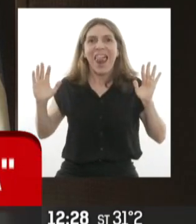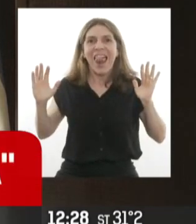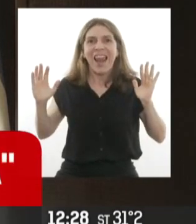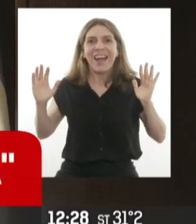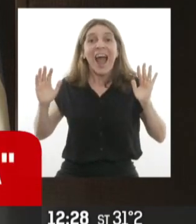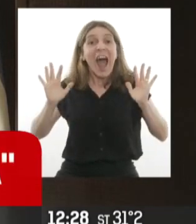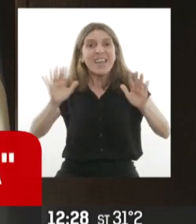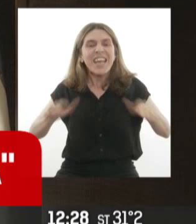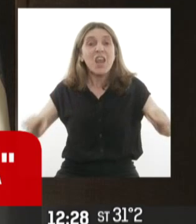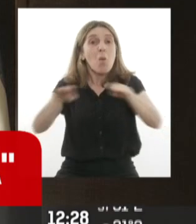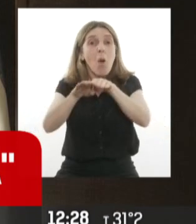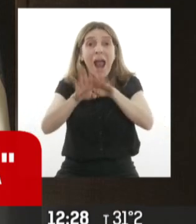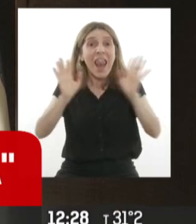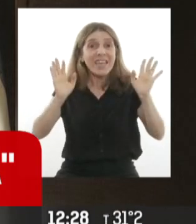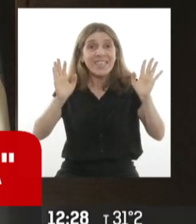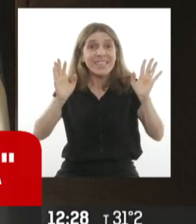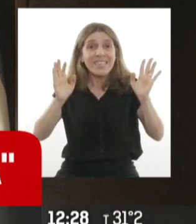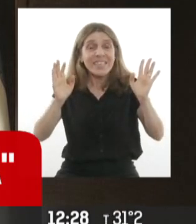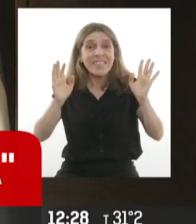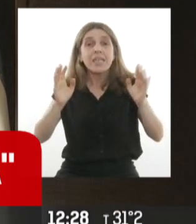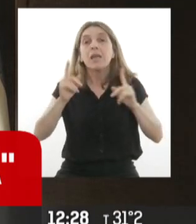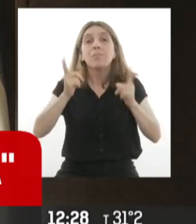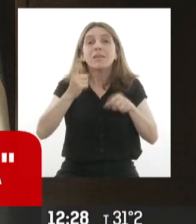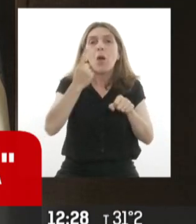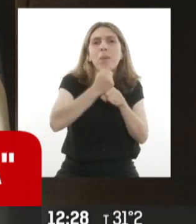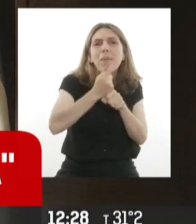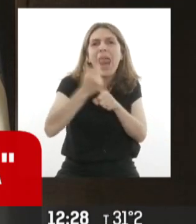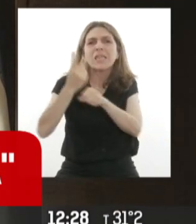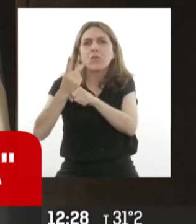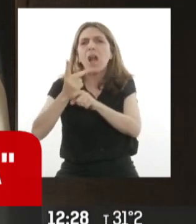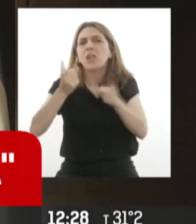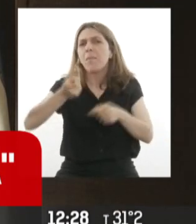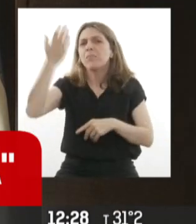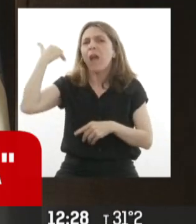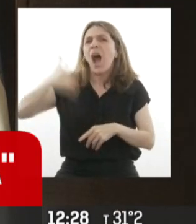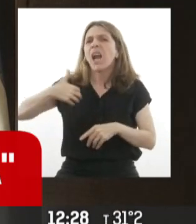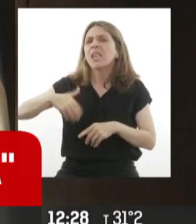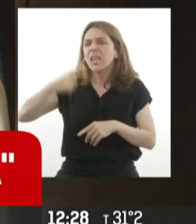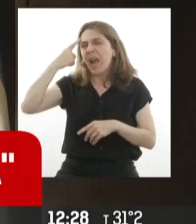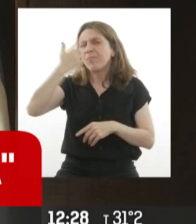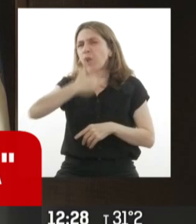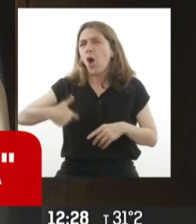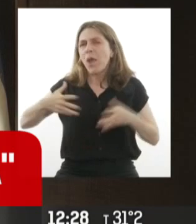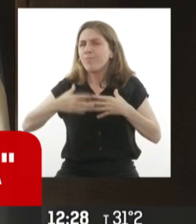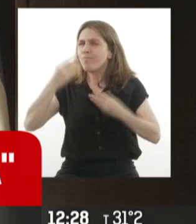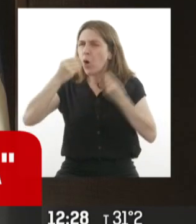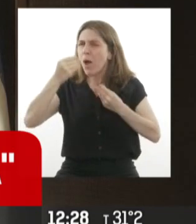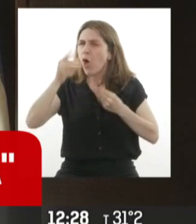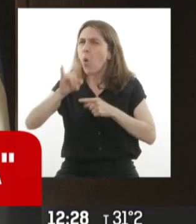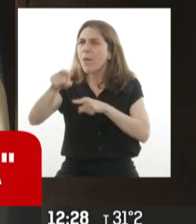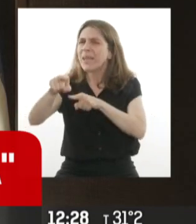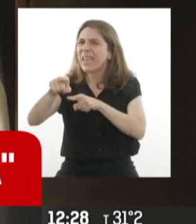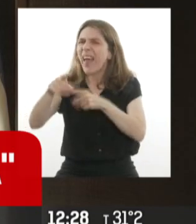modo. A la educación primaria y secundaria, la Argentina también le preocupó la universidad. Y allá, por los años